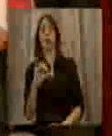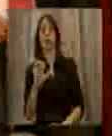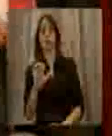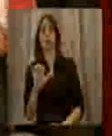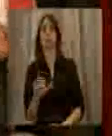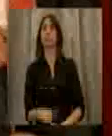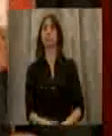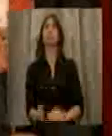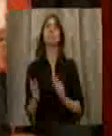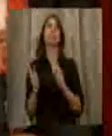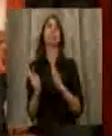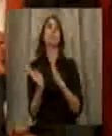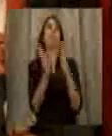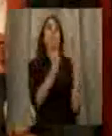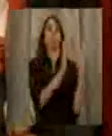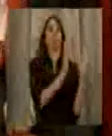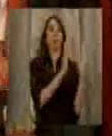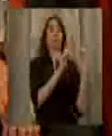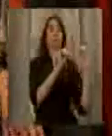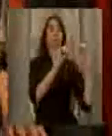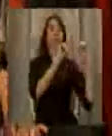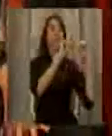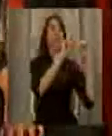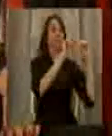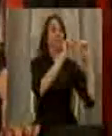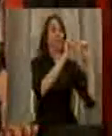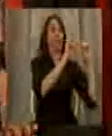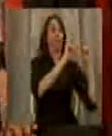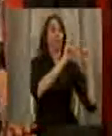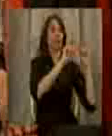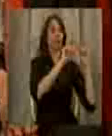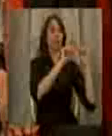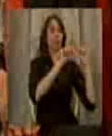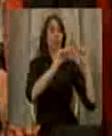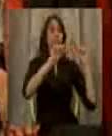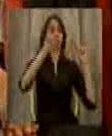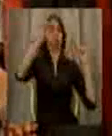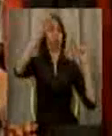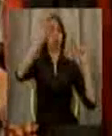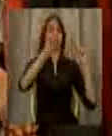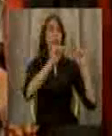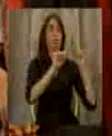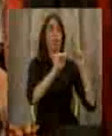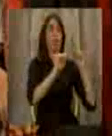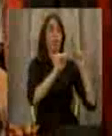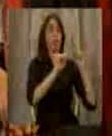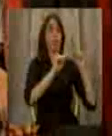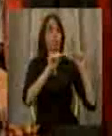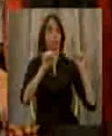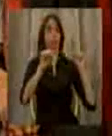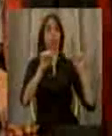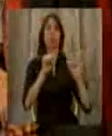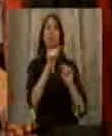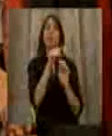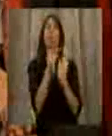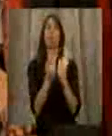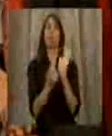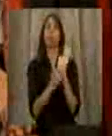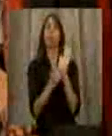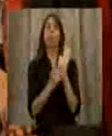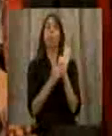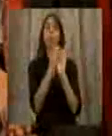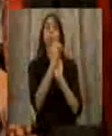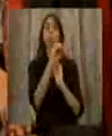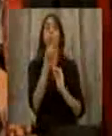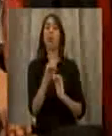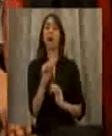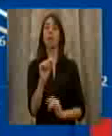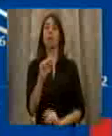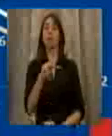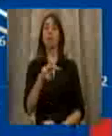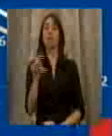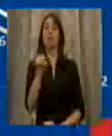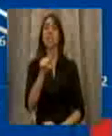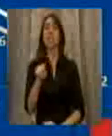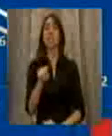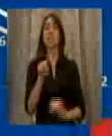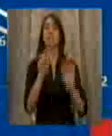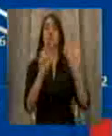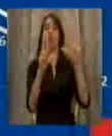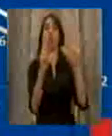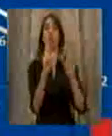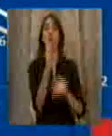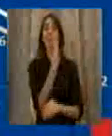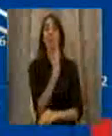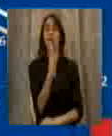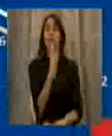ahora al gráfico de la izquierda. En el gráfico de la izquierda está el puntaje TIMSS de octavo básico, y ustedes ven de